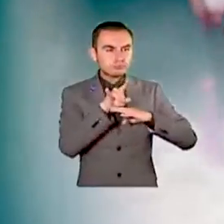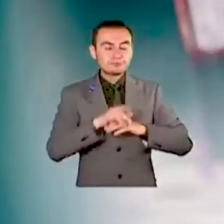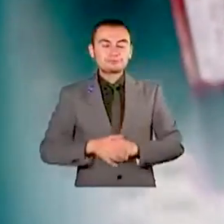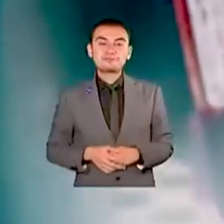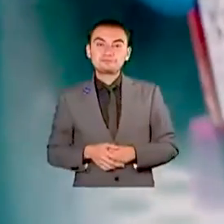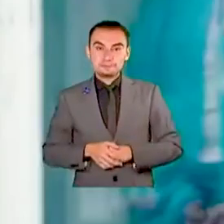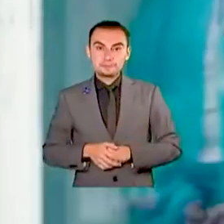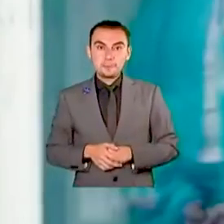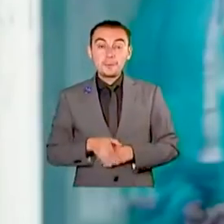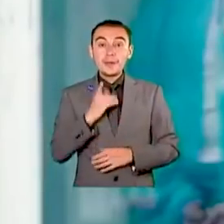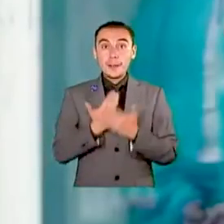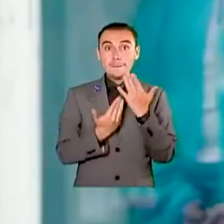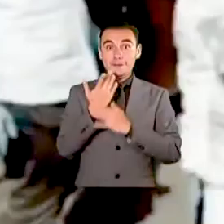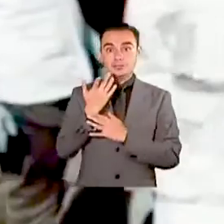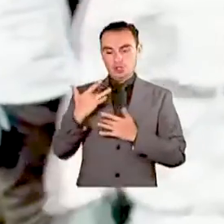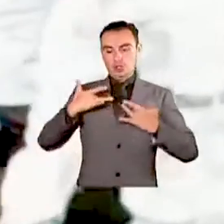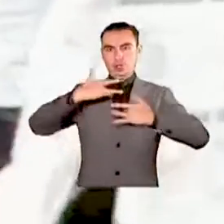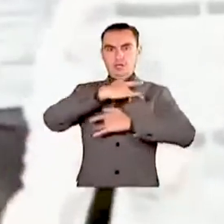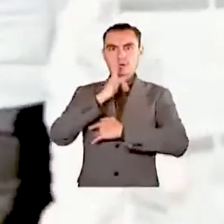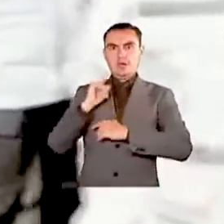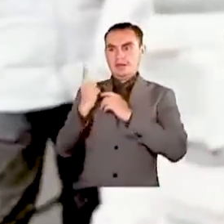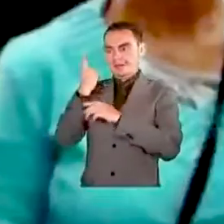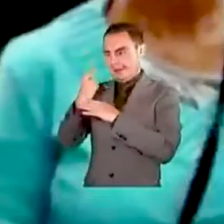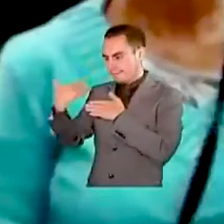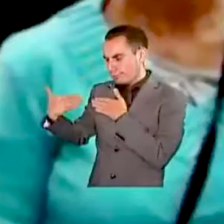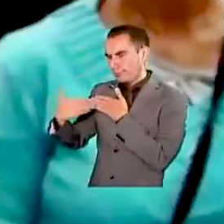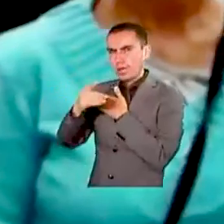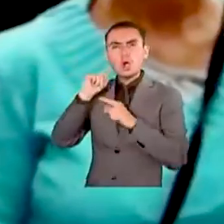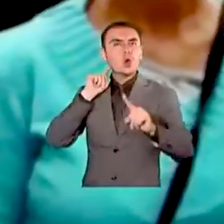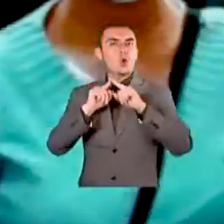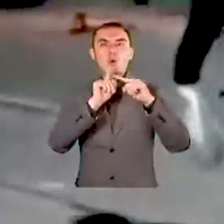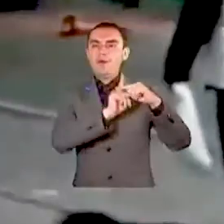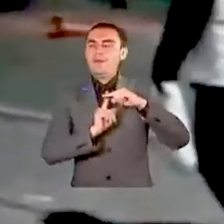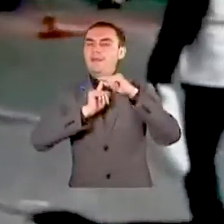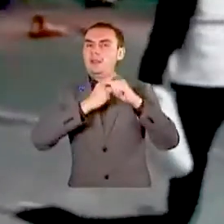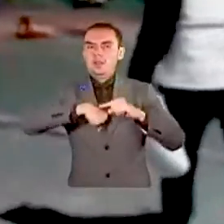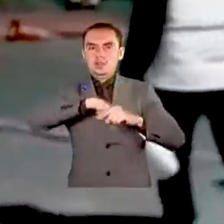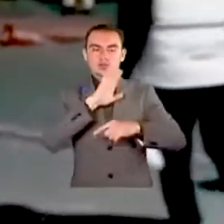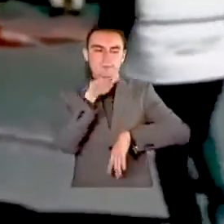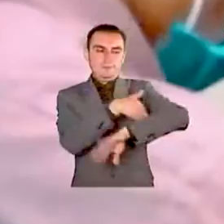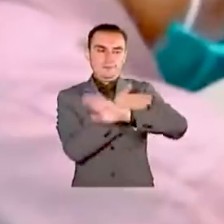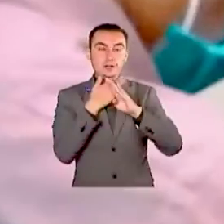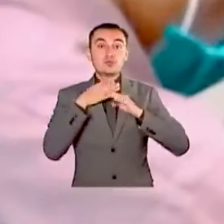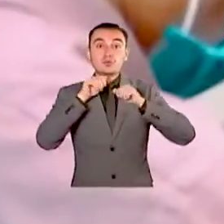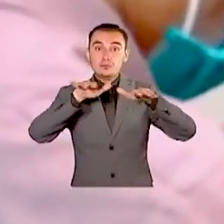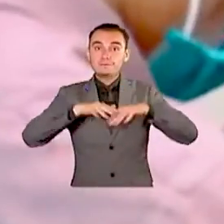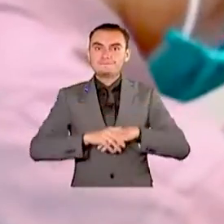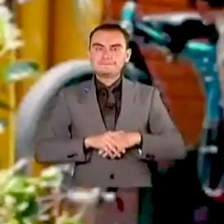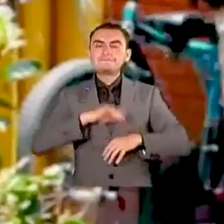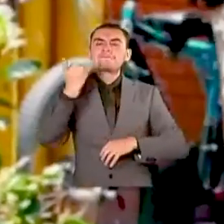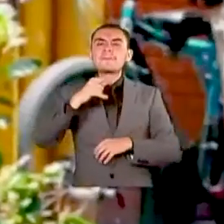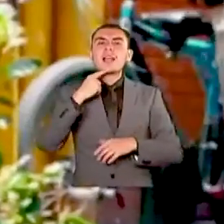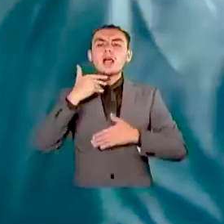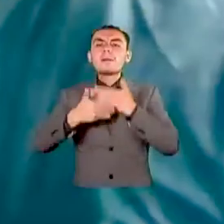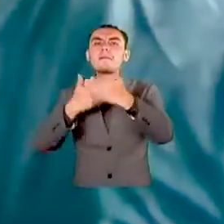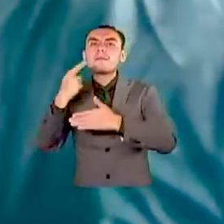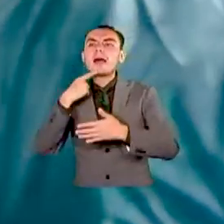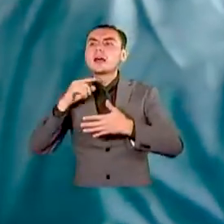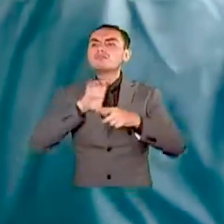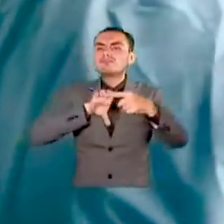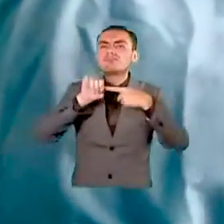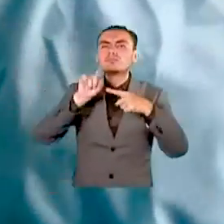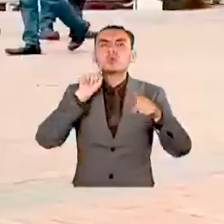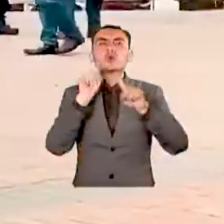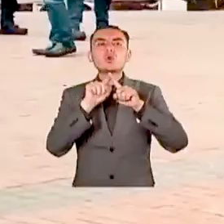Desde el primer día de gestión, la salud de los colombianos ha sido una prioridad para el Ministerio Público. Priorizamos el agendamiento de citas para